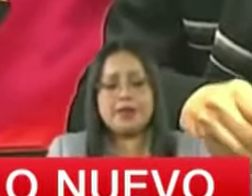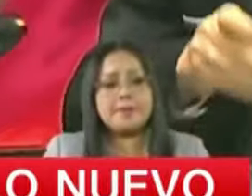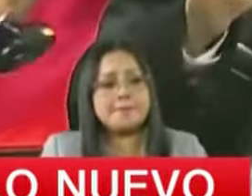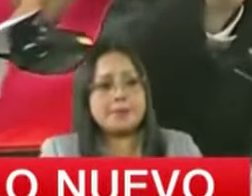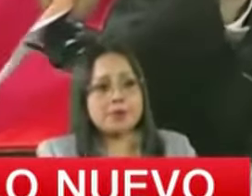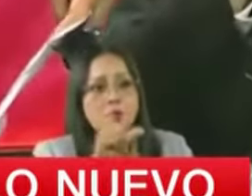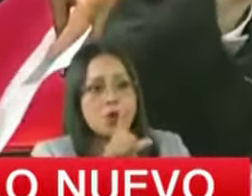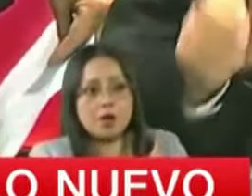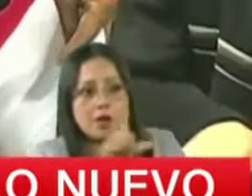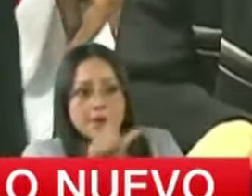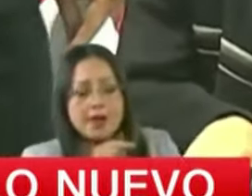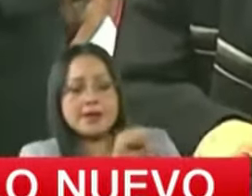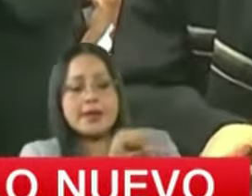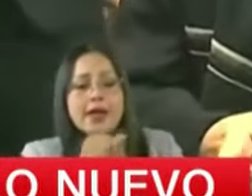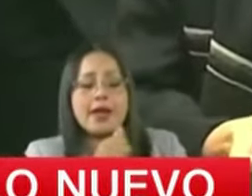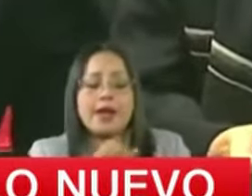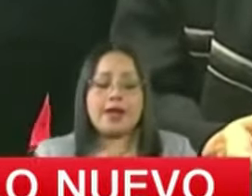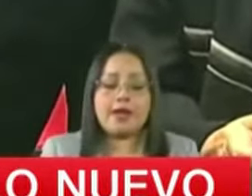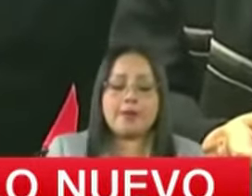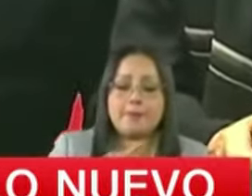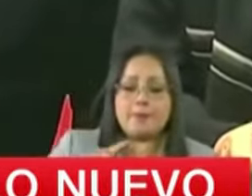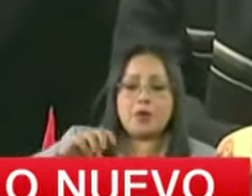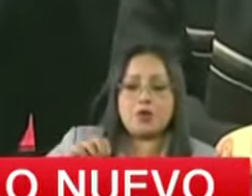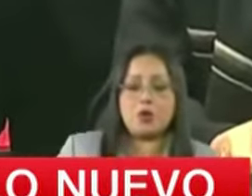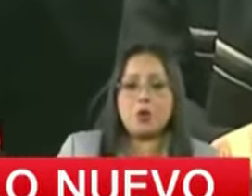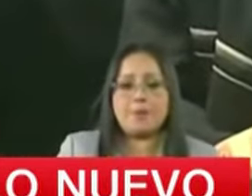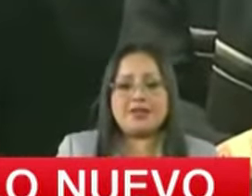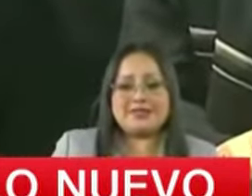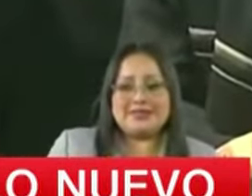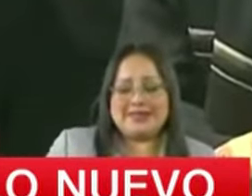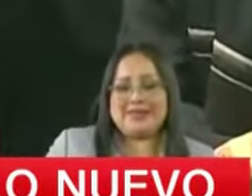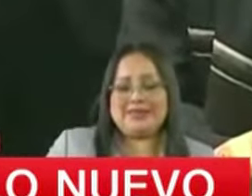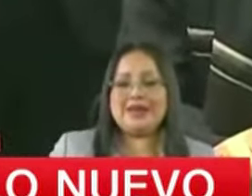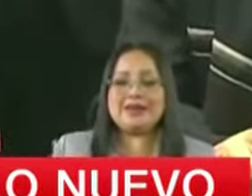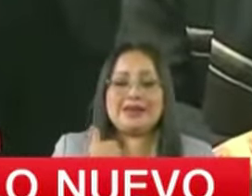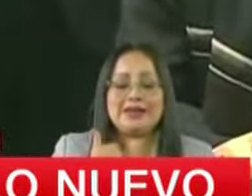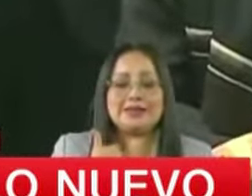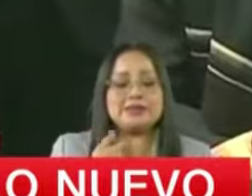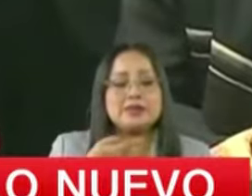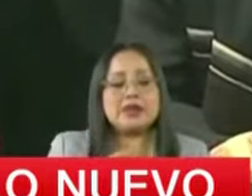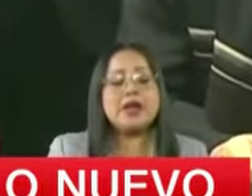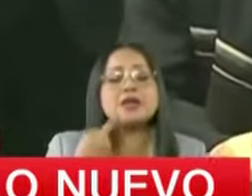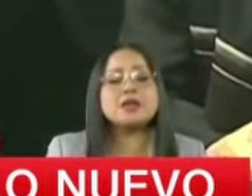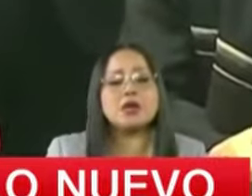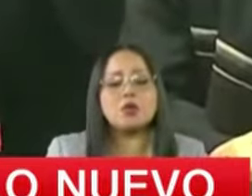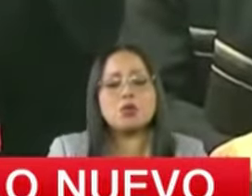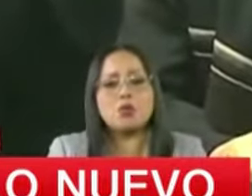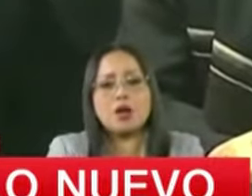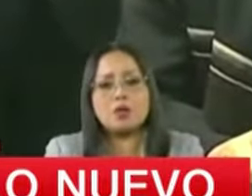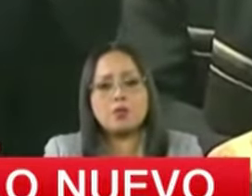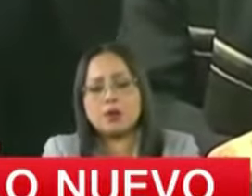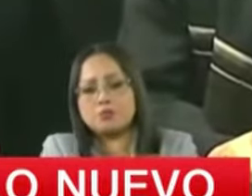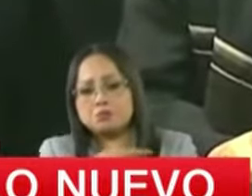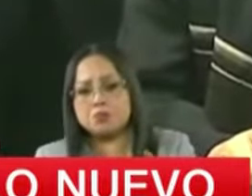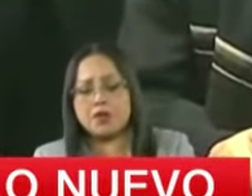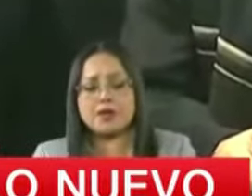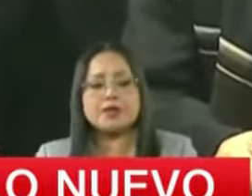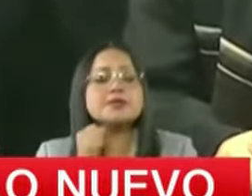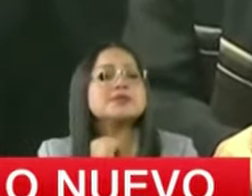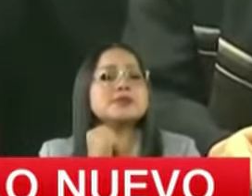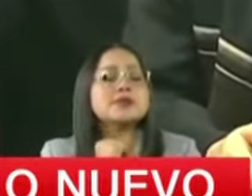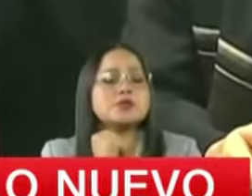ocurrirá en casi dos horas, la llegada de Claudia Sheinbaum Pardo, por supuesto la llegada de Andrés Manuel López Obrador a este mismo recinto.